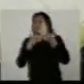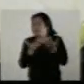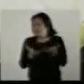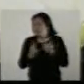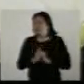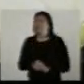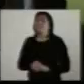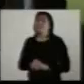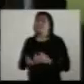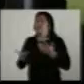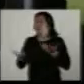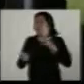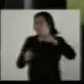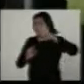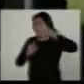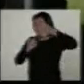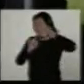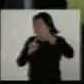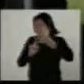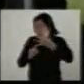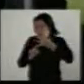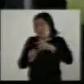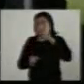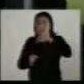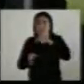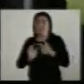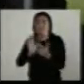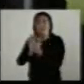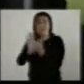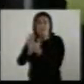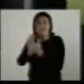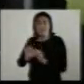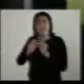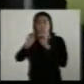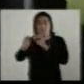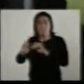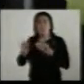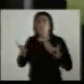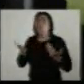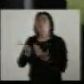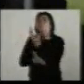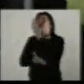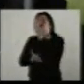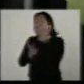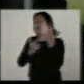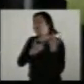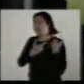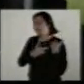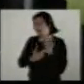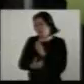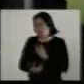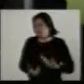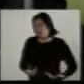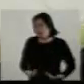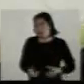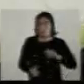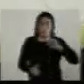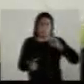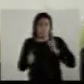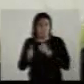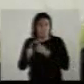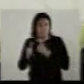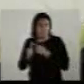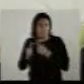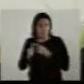con discapacidad. Claro. En cuarto lugar, esta es una ley que establece nuevas obligaciones al Estado.